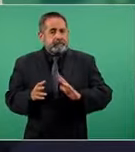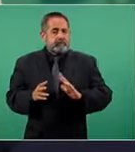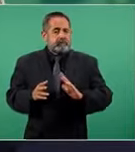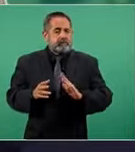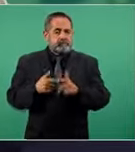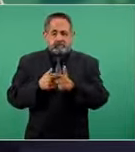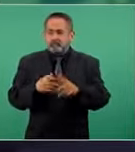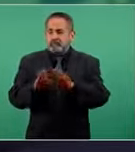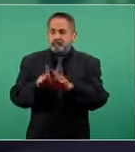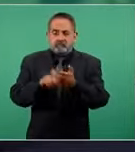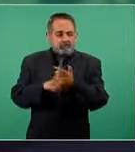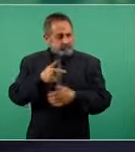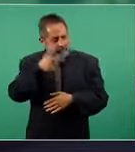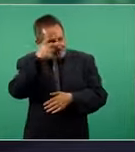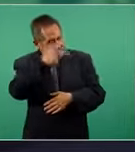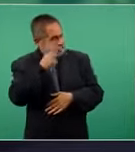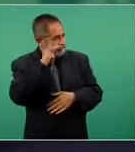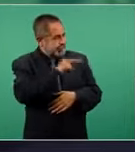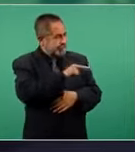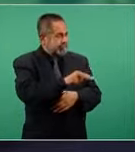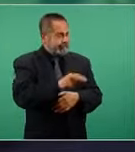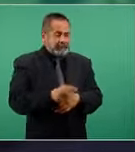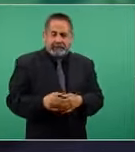se llevan a cabo estas cosas